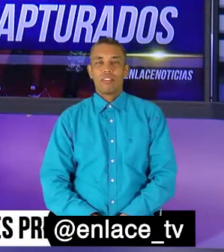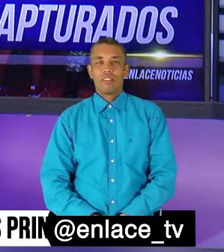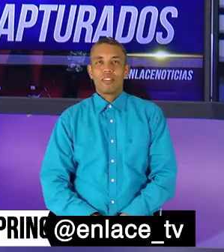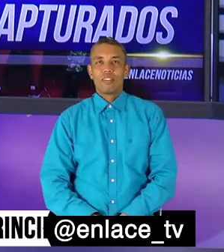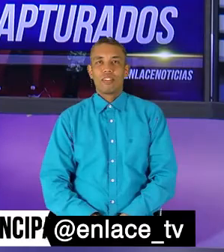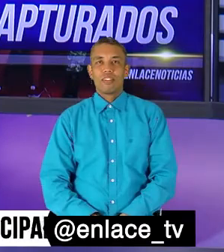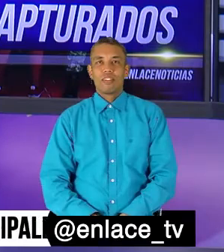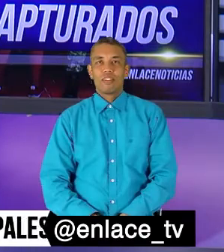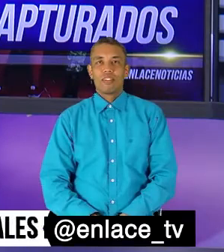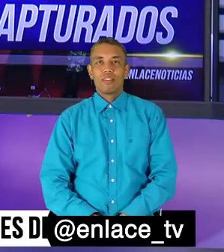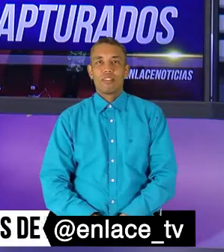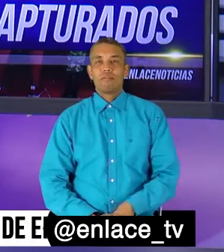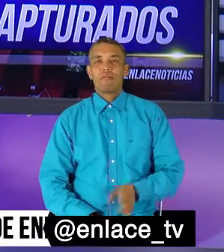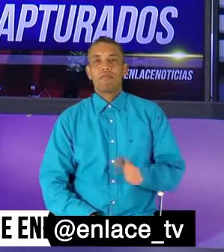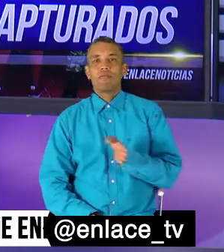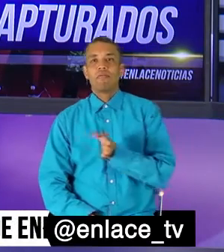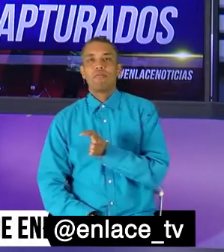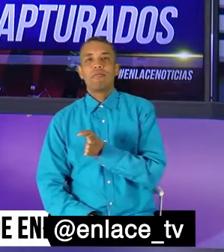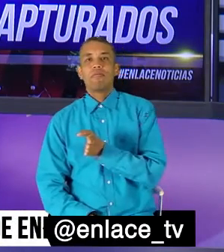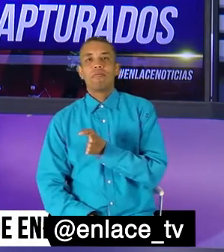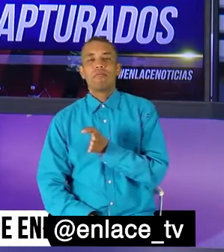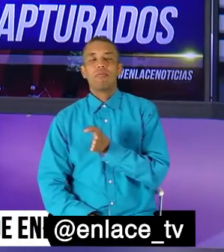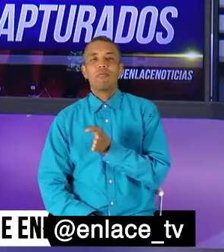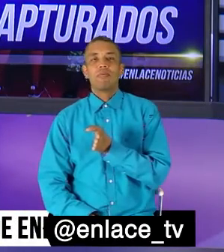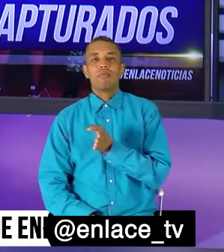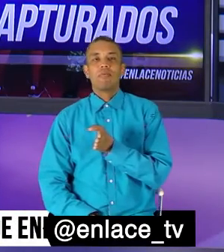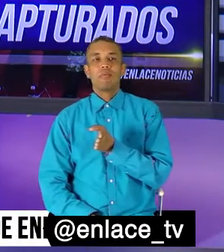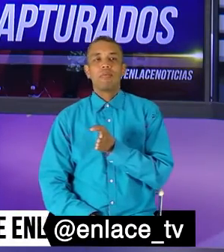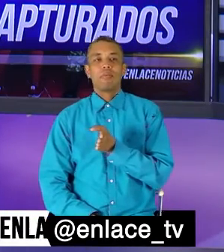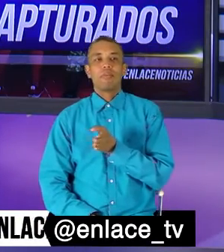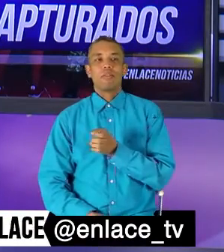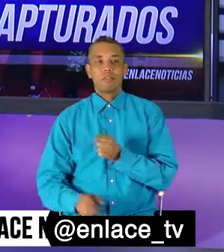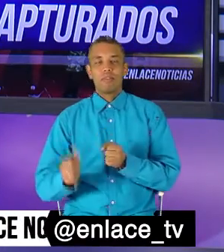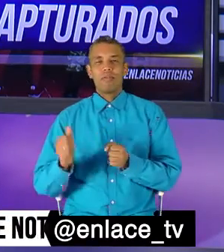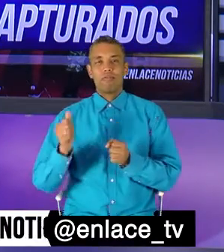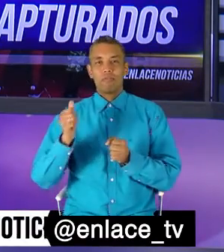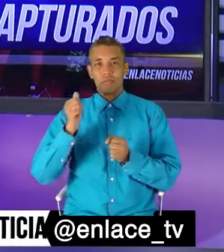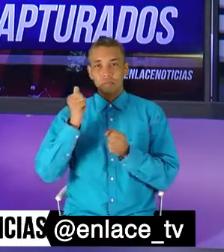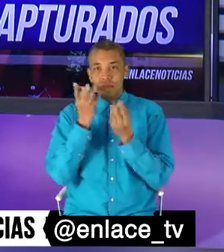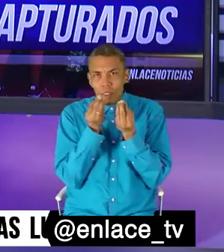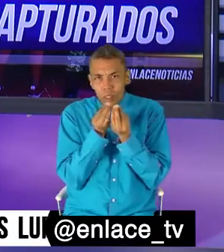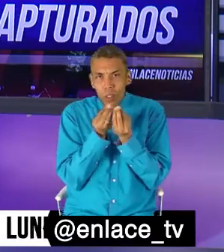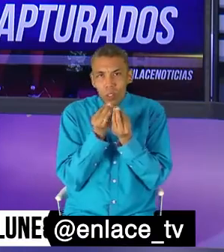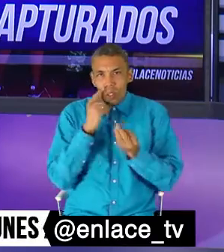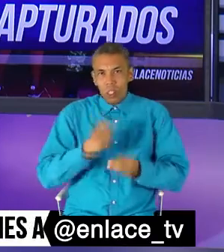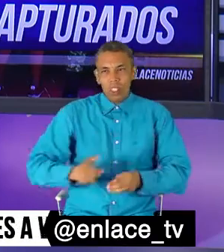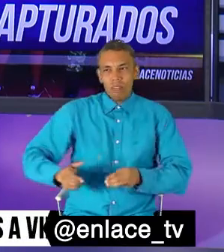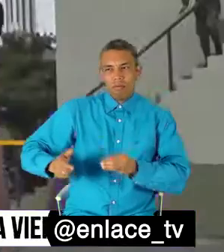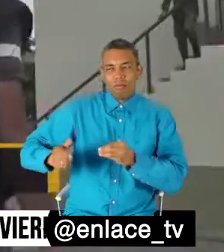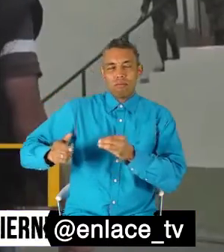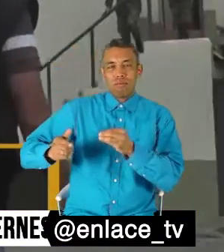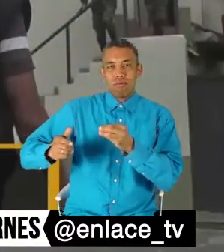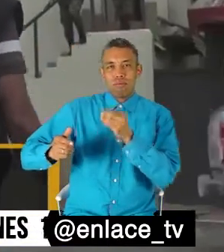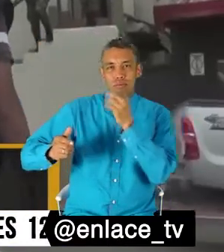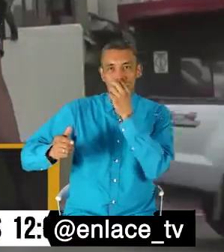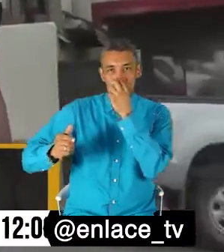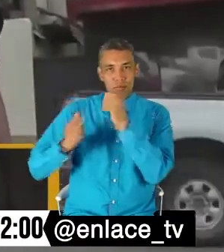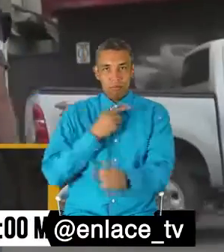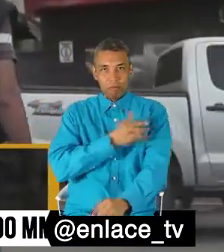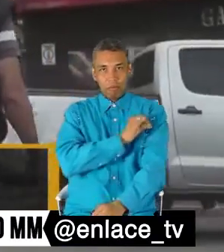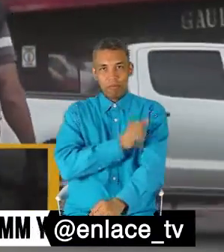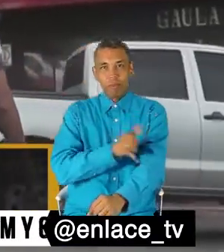Fiscalía lograron la desarticulación de una banda delincuencial dedicada al secuestro y la extorsión en Yondó, Antioquia. 3 hombres quienes